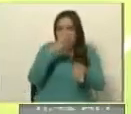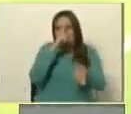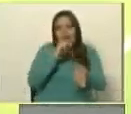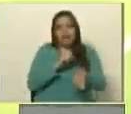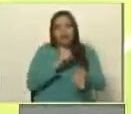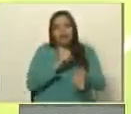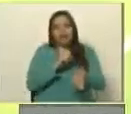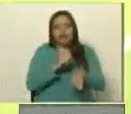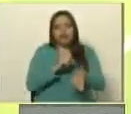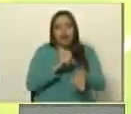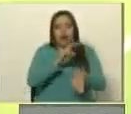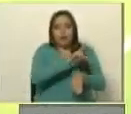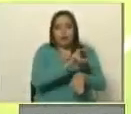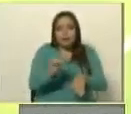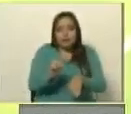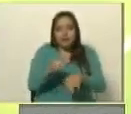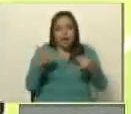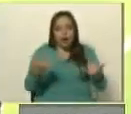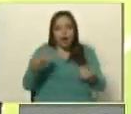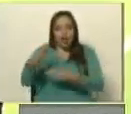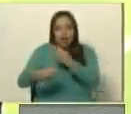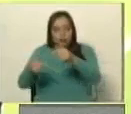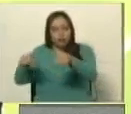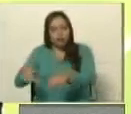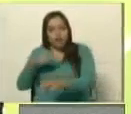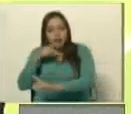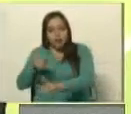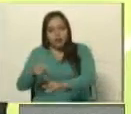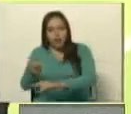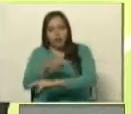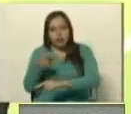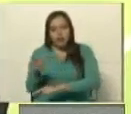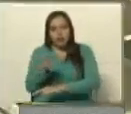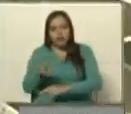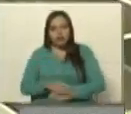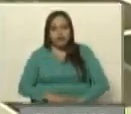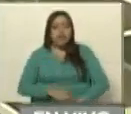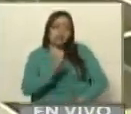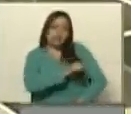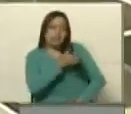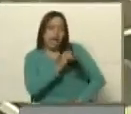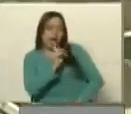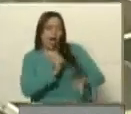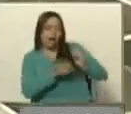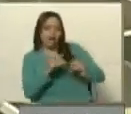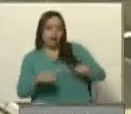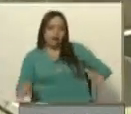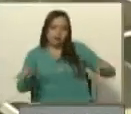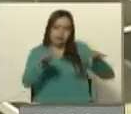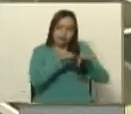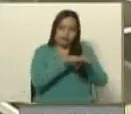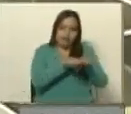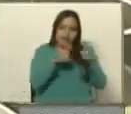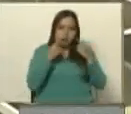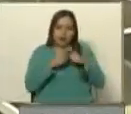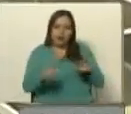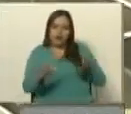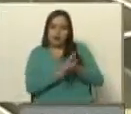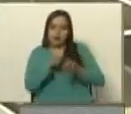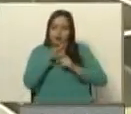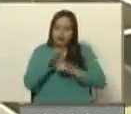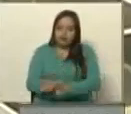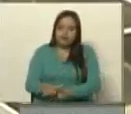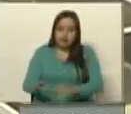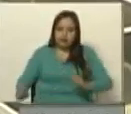ahora y cómo es la respuesta que está dando el Estado venezolano? Claro que hay paralelismos, pero fíjate que en la imposición de